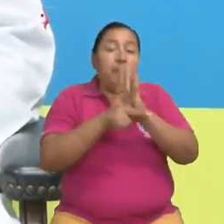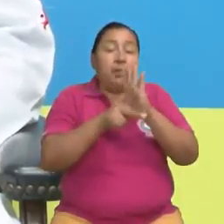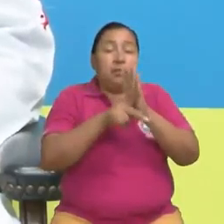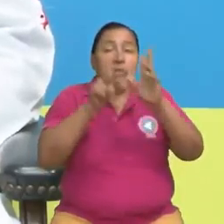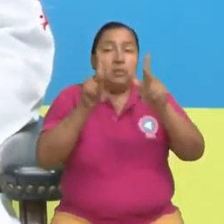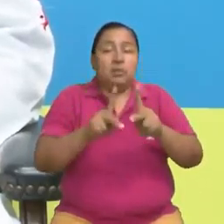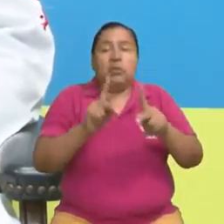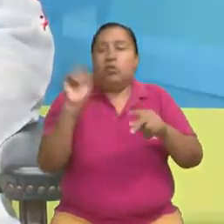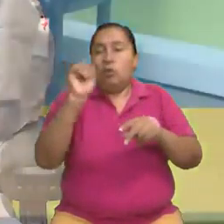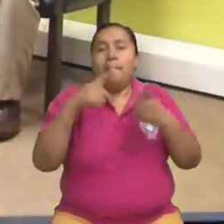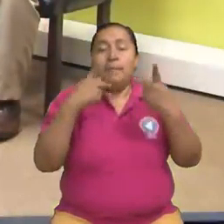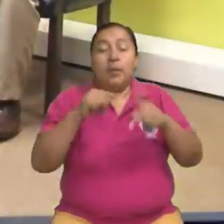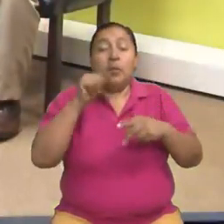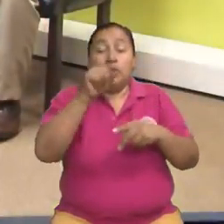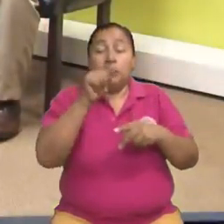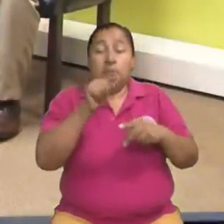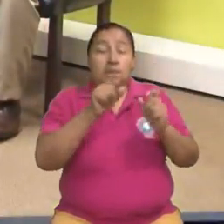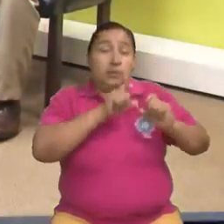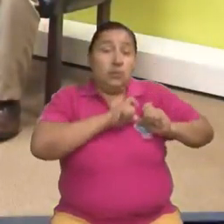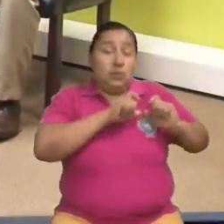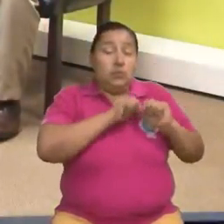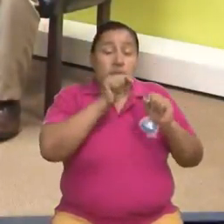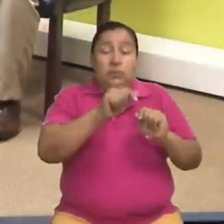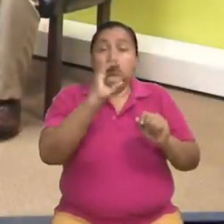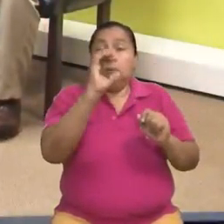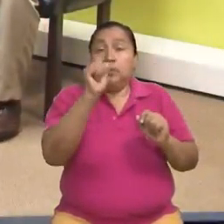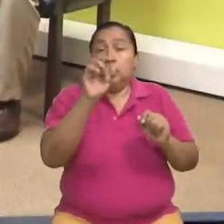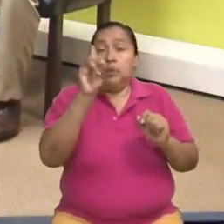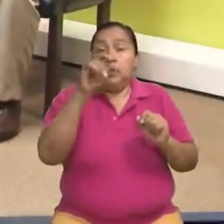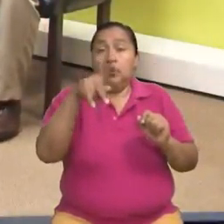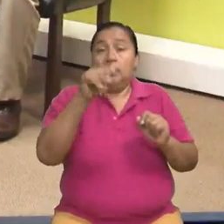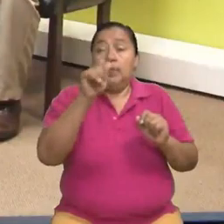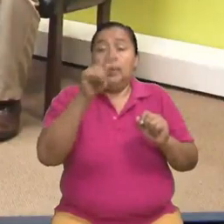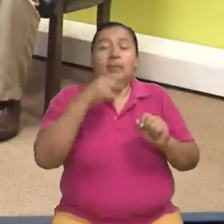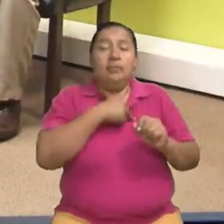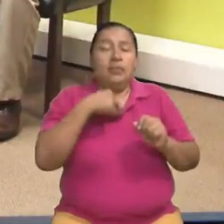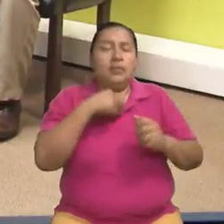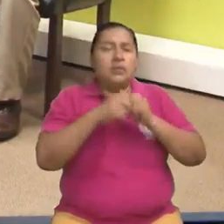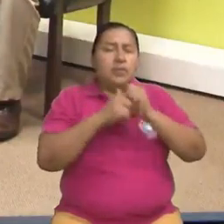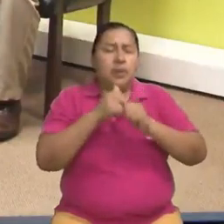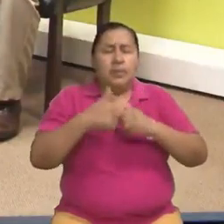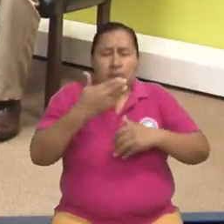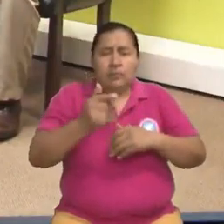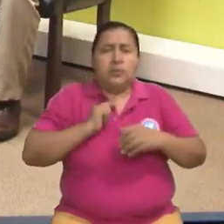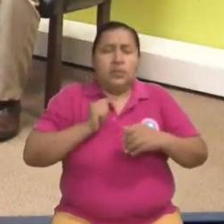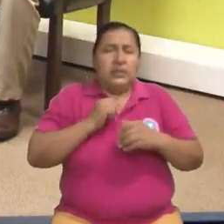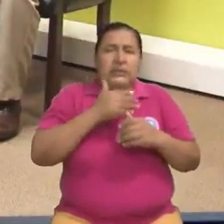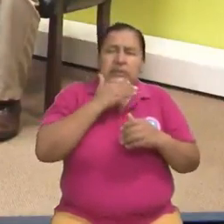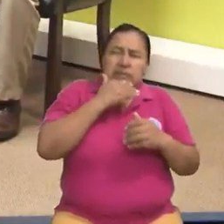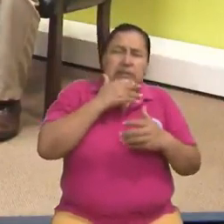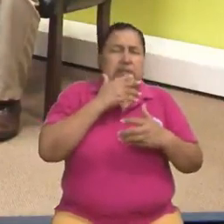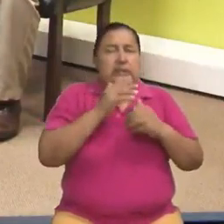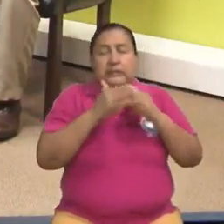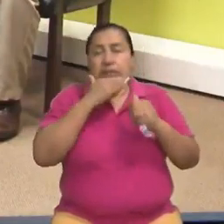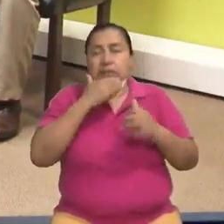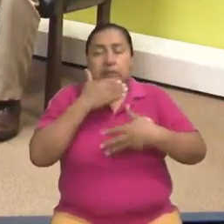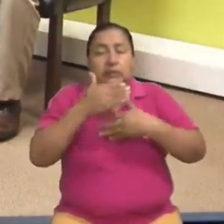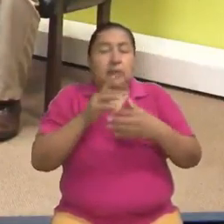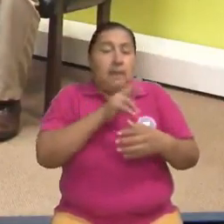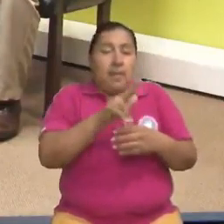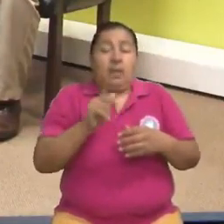pero cuando esa cardiopatía nos está dando problemas en el bebé, que nos está complicando al bebé o al